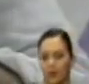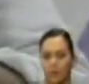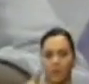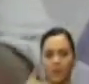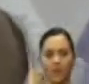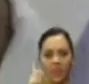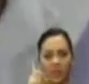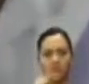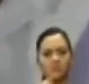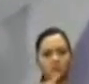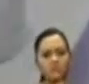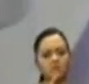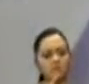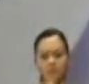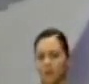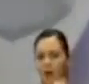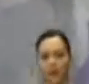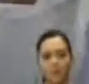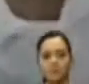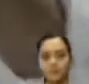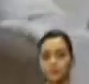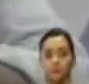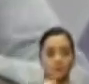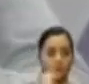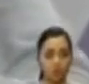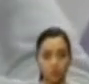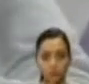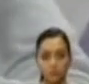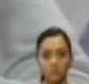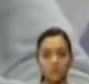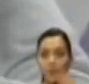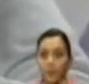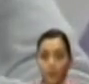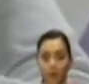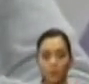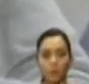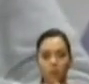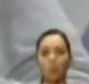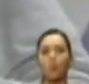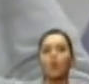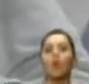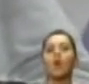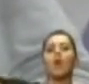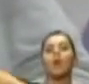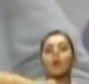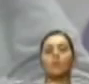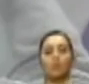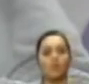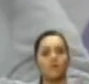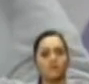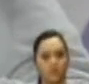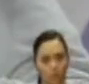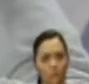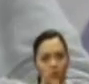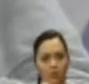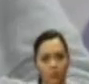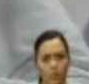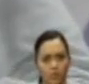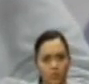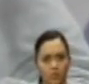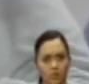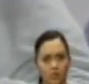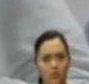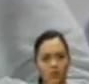de las reivindicaciones de la plataforma de lucha, del levantamiento del paro, es volver al sistema universitario anterior, cuando se ha triplicado